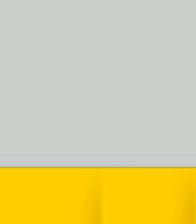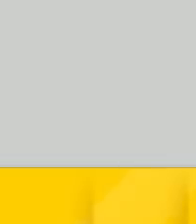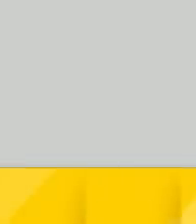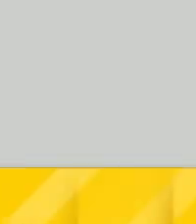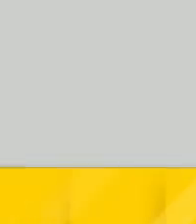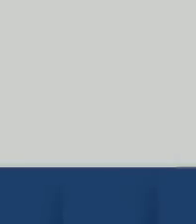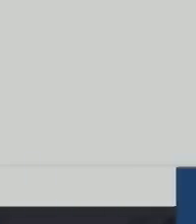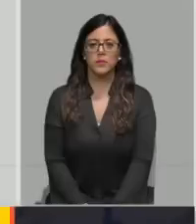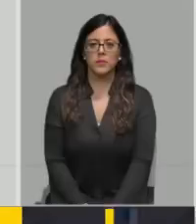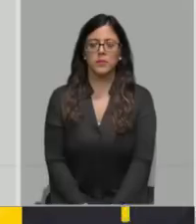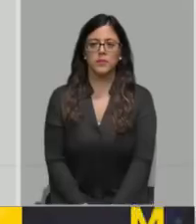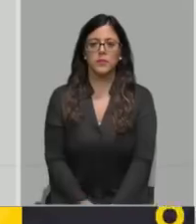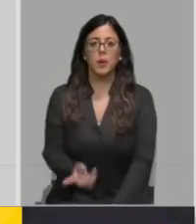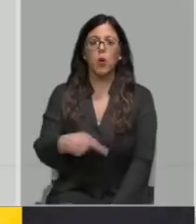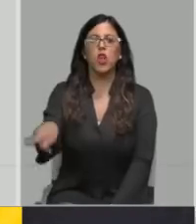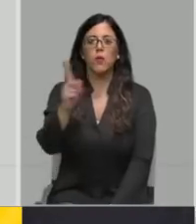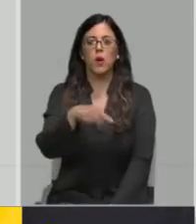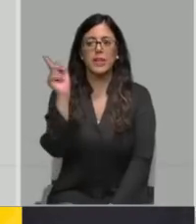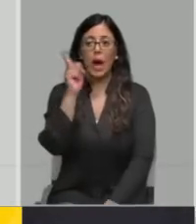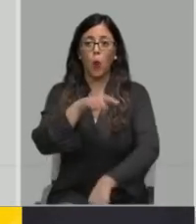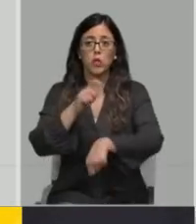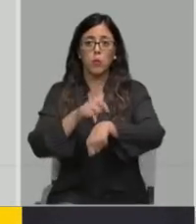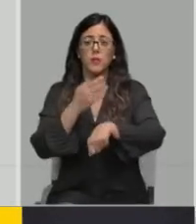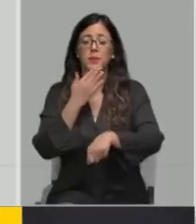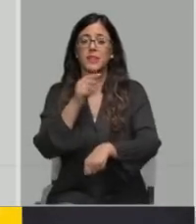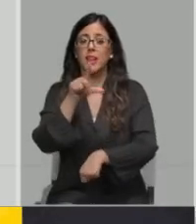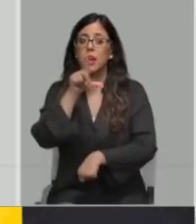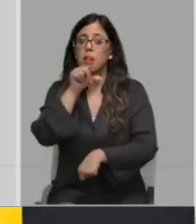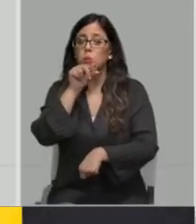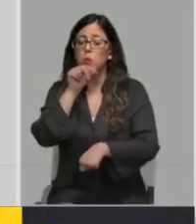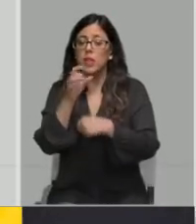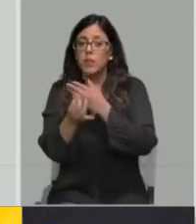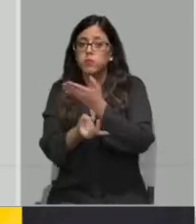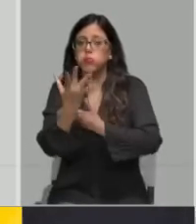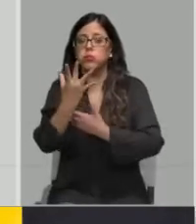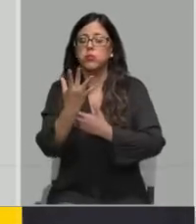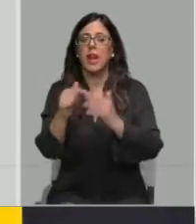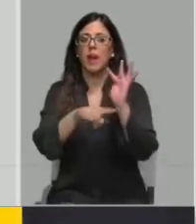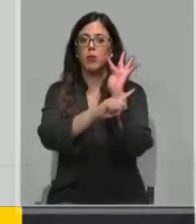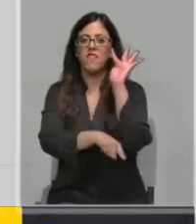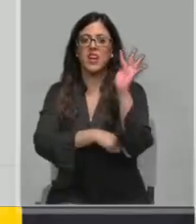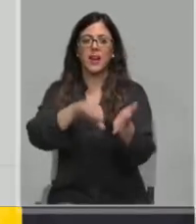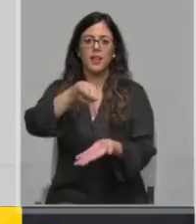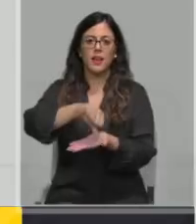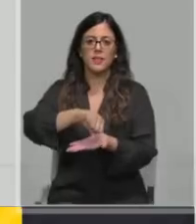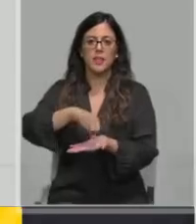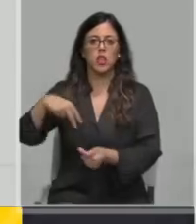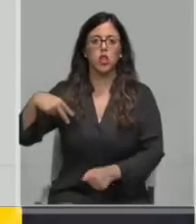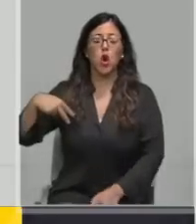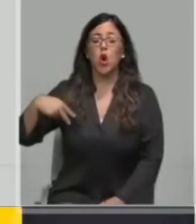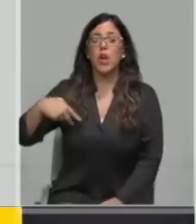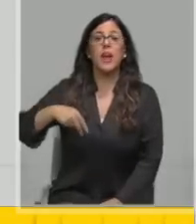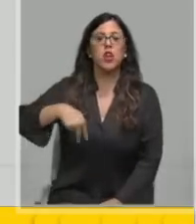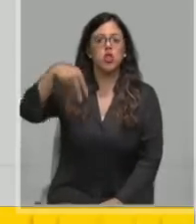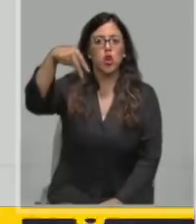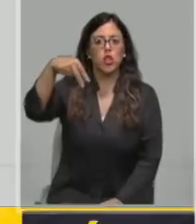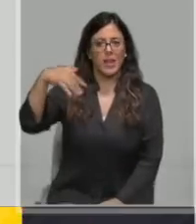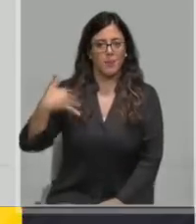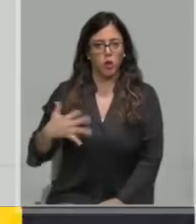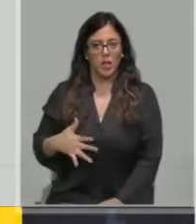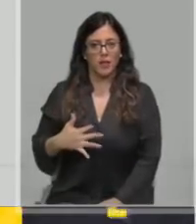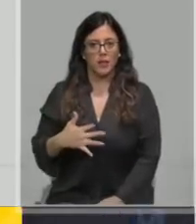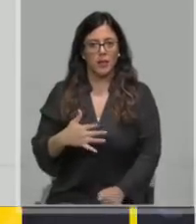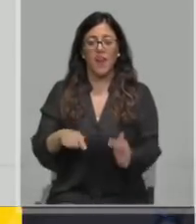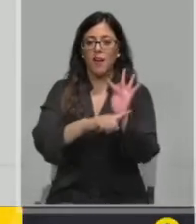ya estamos de regreso con un último minuto y con este tweet publicado por la fiscalía centro Norte muy importante tanto la fiscalía como